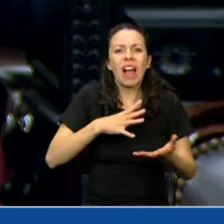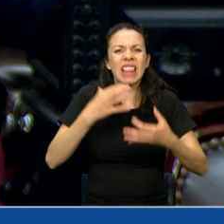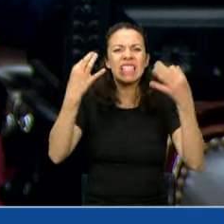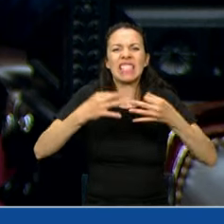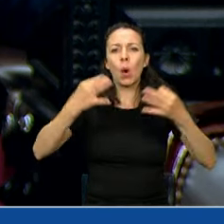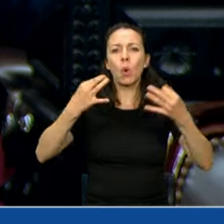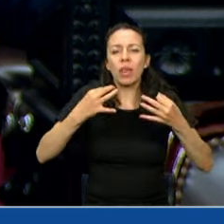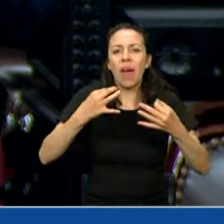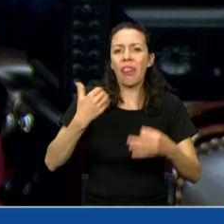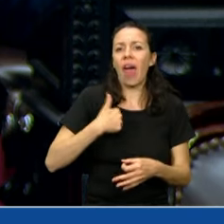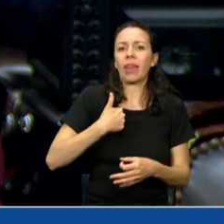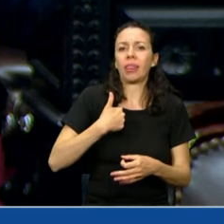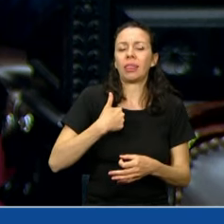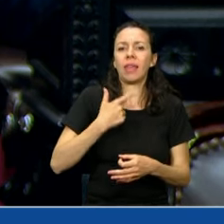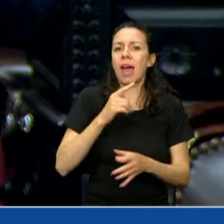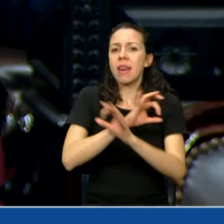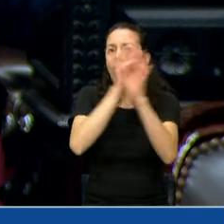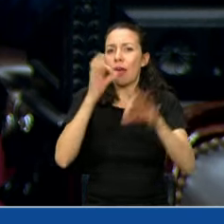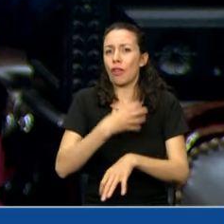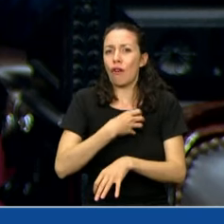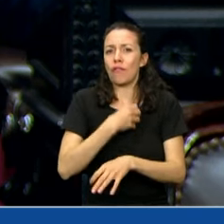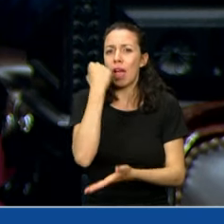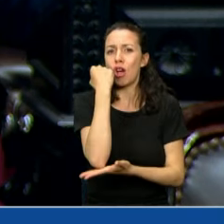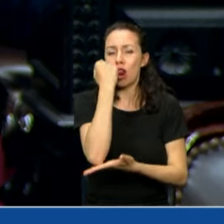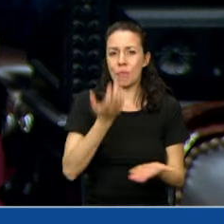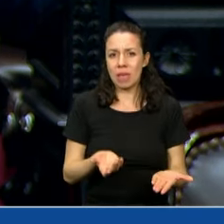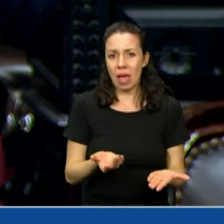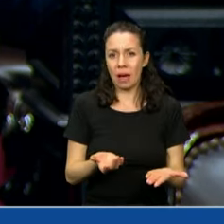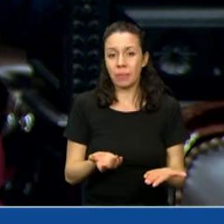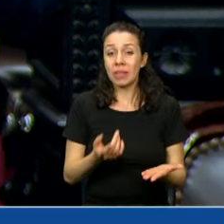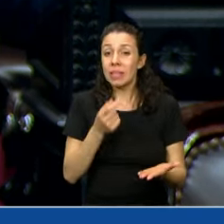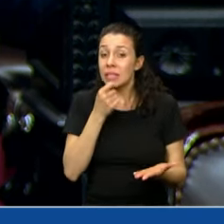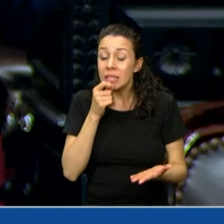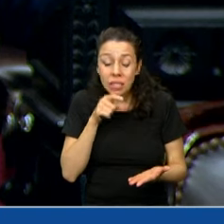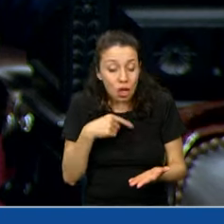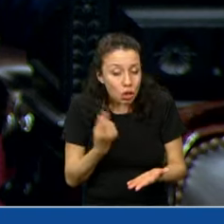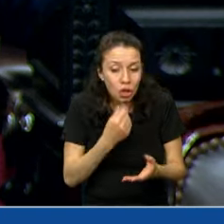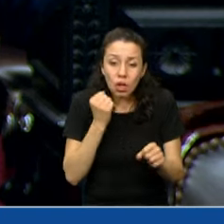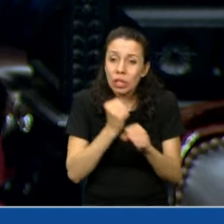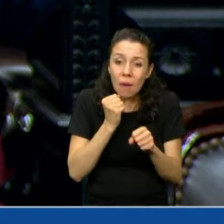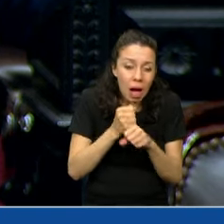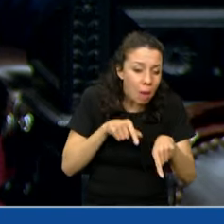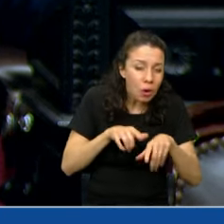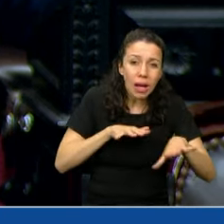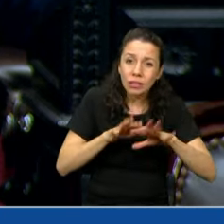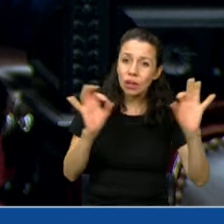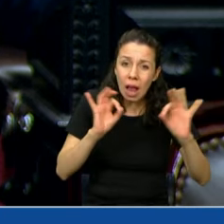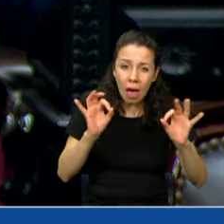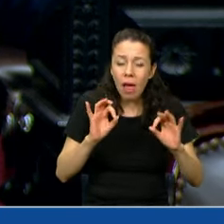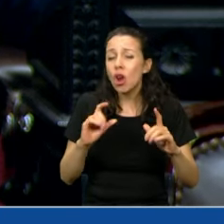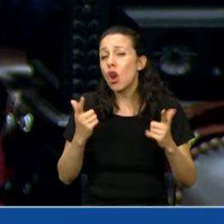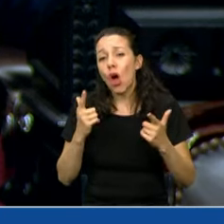jurídica que tiene nuestro país y quiero decirles que si eso no se trabaja y queda plasmado por ley no solamente no va a haber inversión para